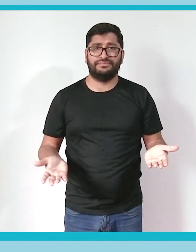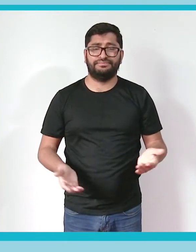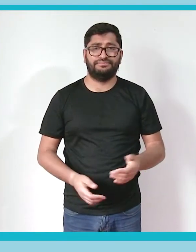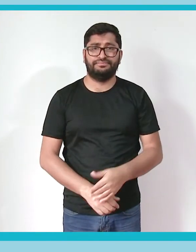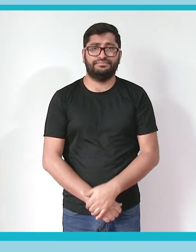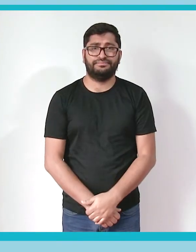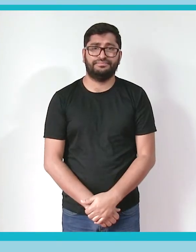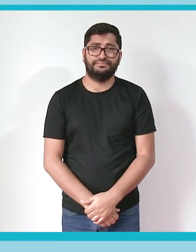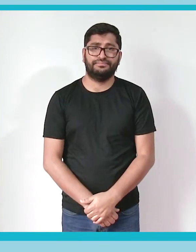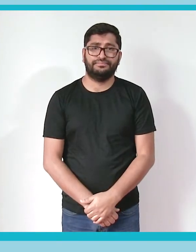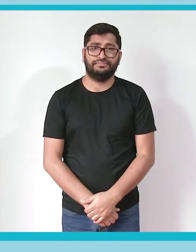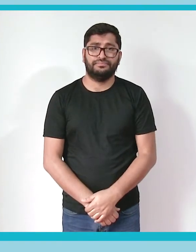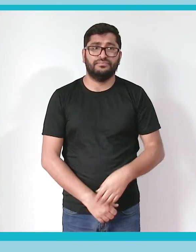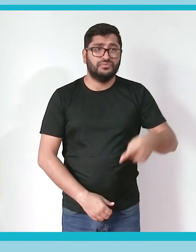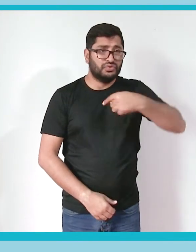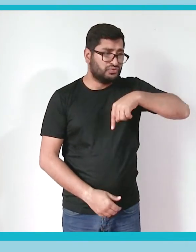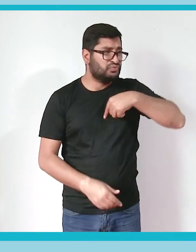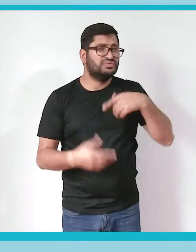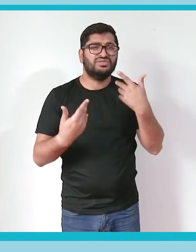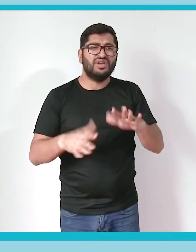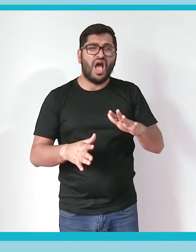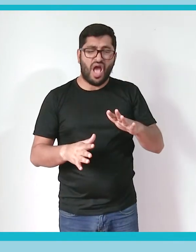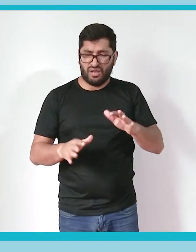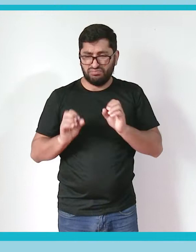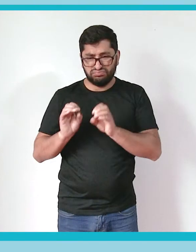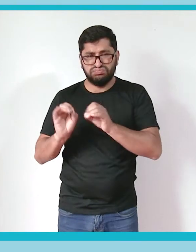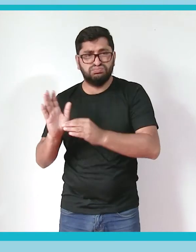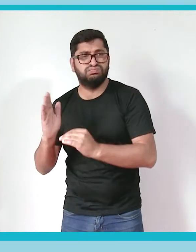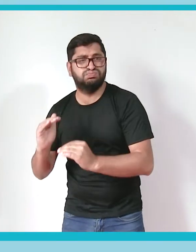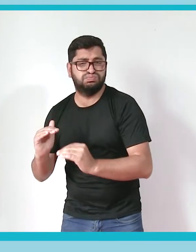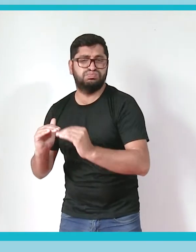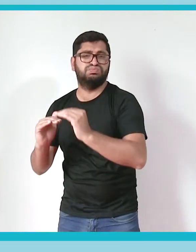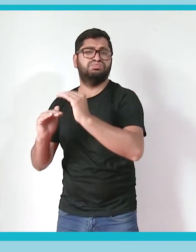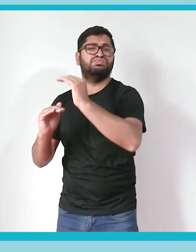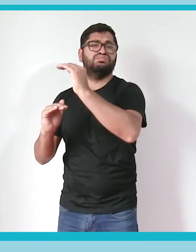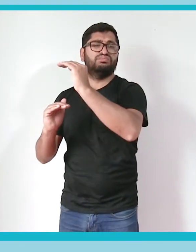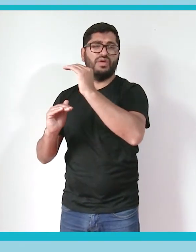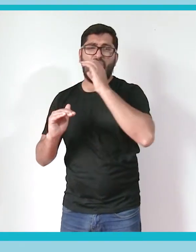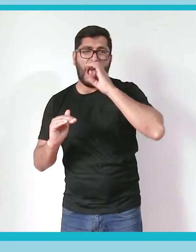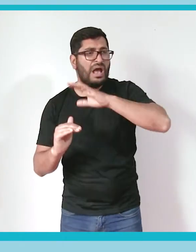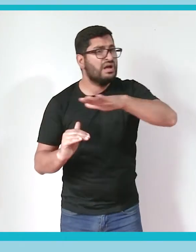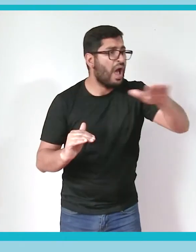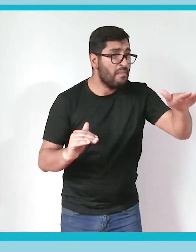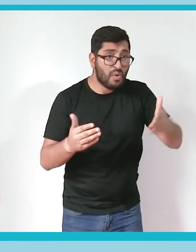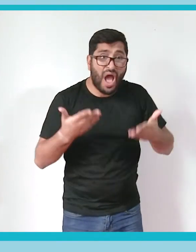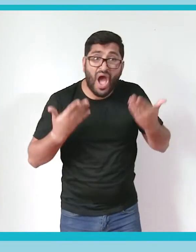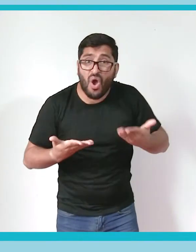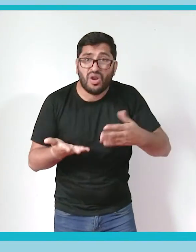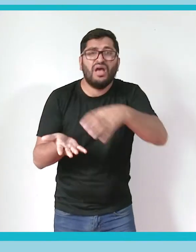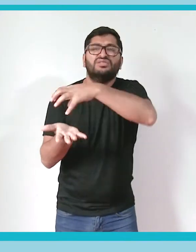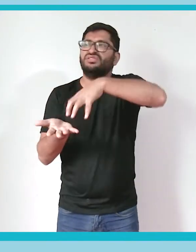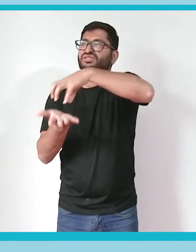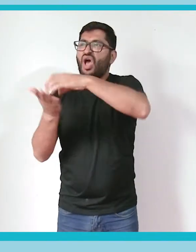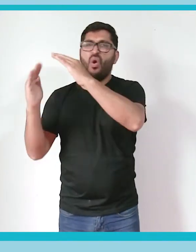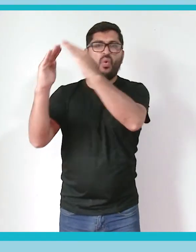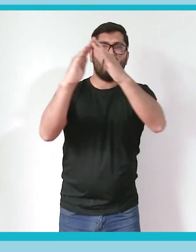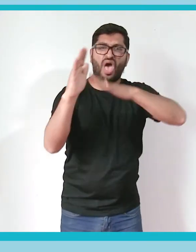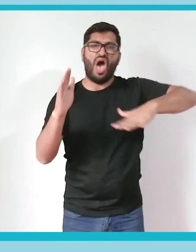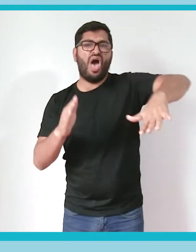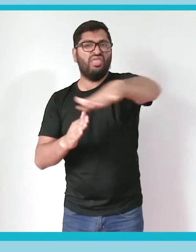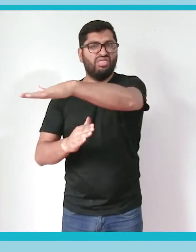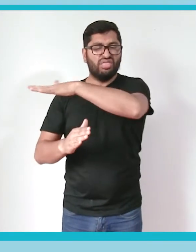lenguaje se debe a que ya no estamos en una ruca, no escuchamos a nuestros abuelos. Los niños de ahora,